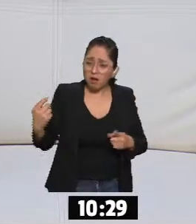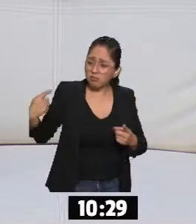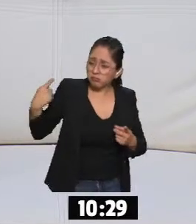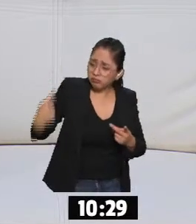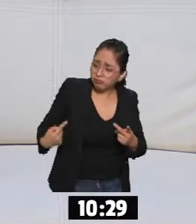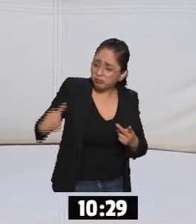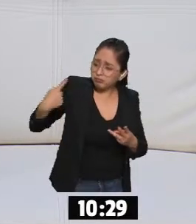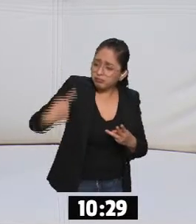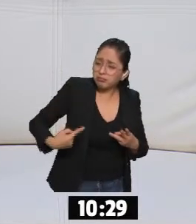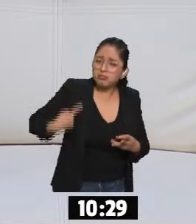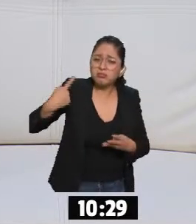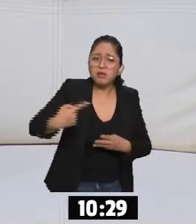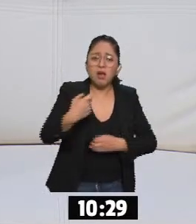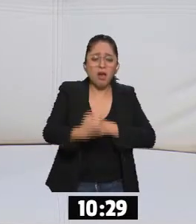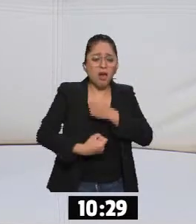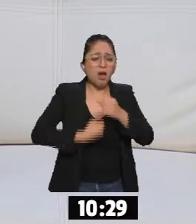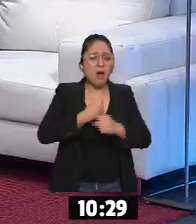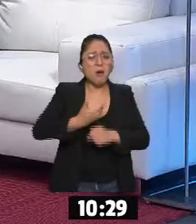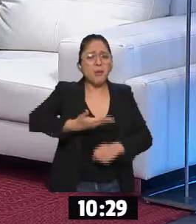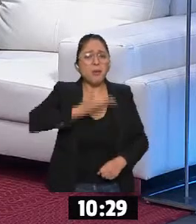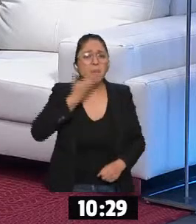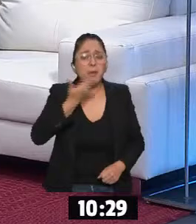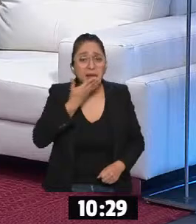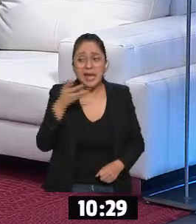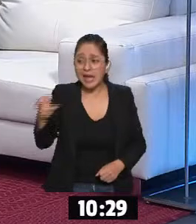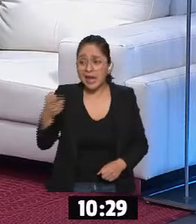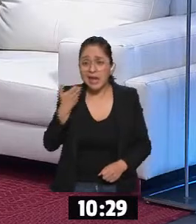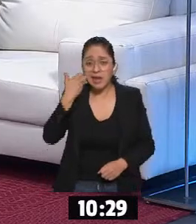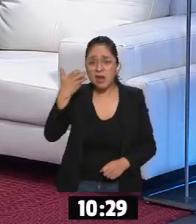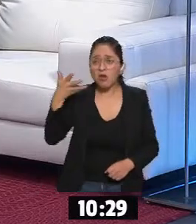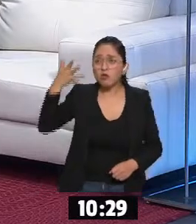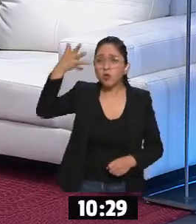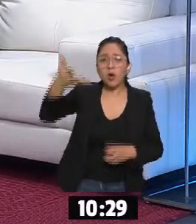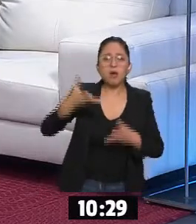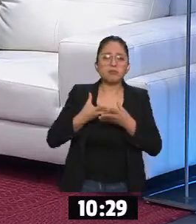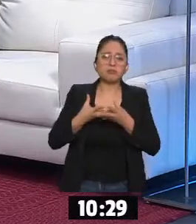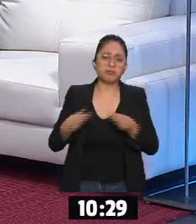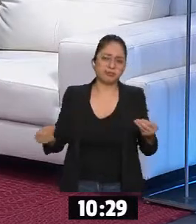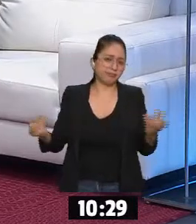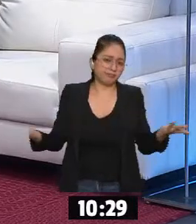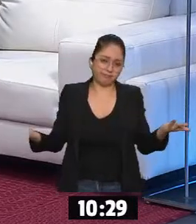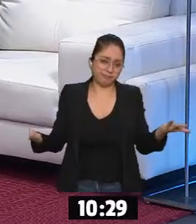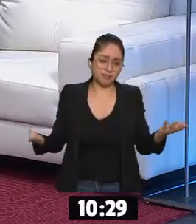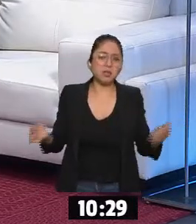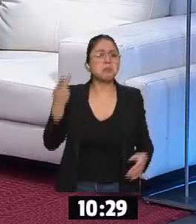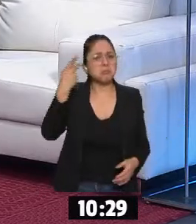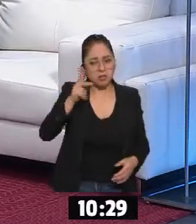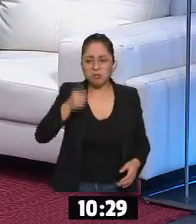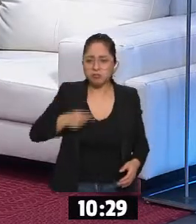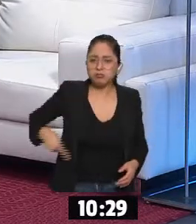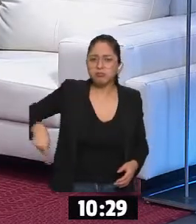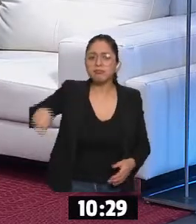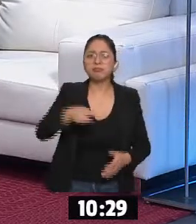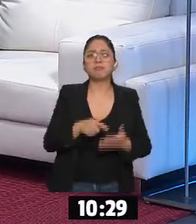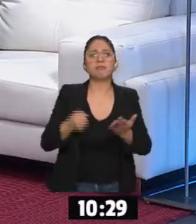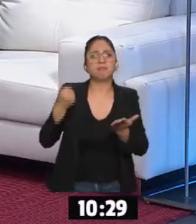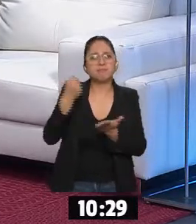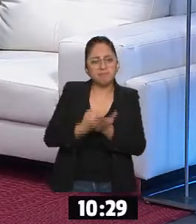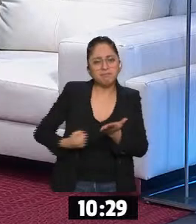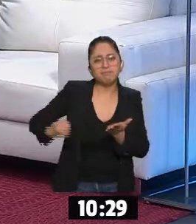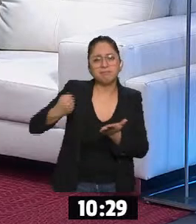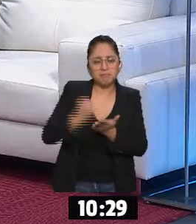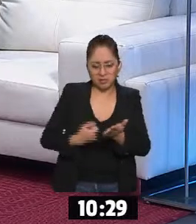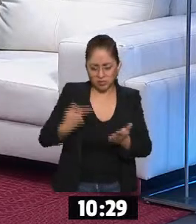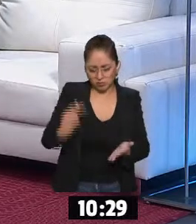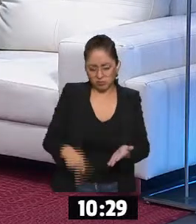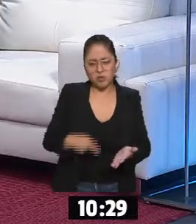se tiende a eso, a desaparecer. Sí. Sin embargo, pues existe la lucha, la resistencia, ¿no? Aquí en la